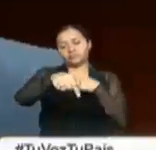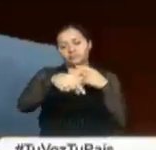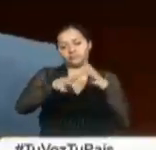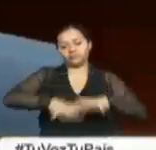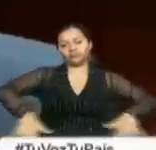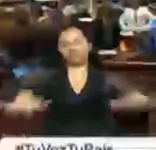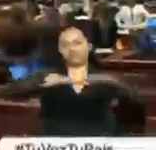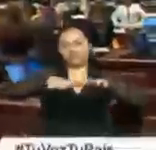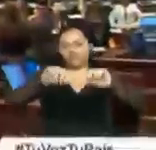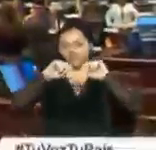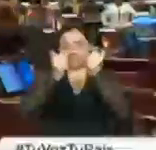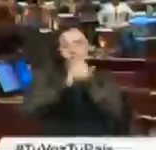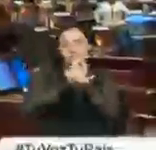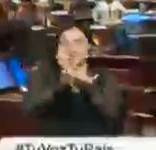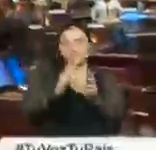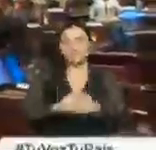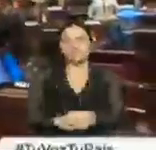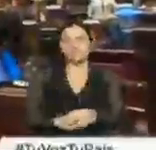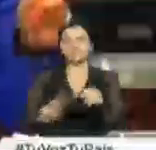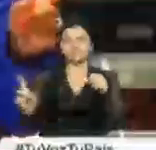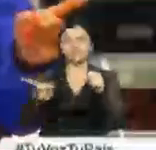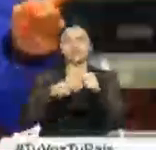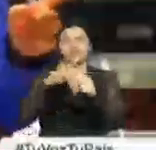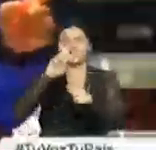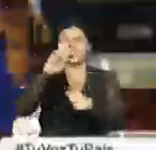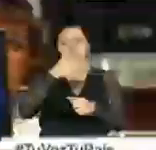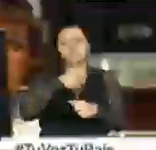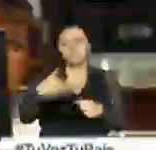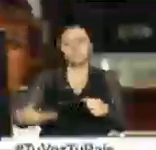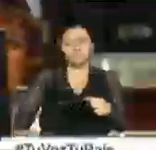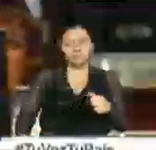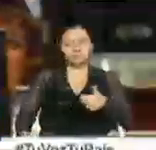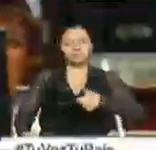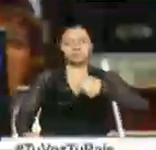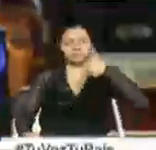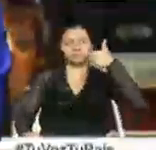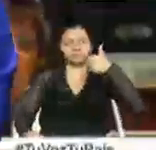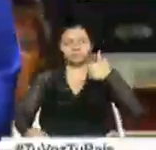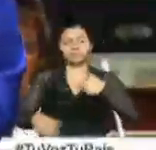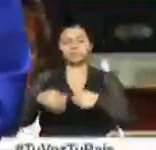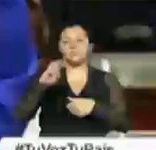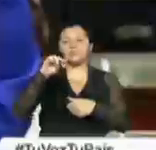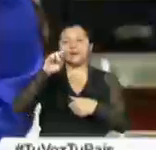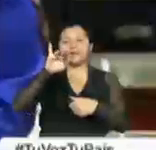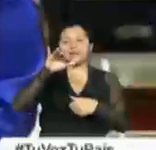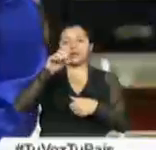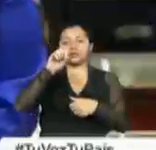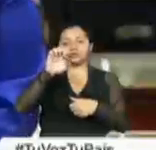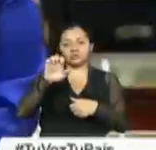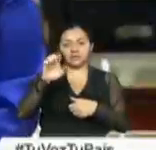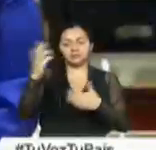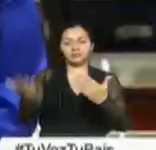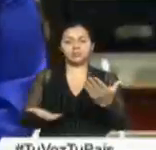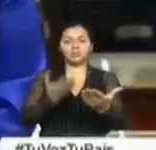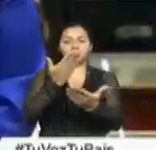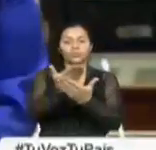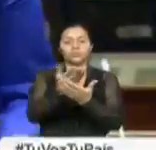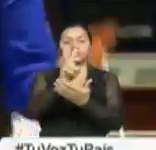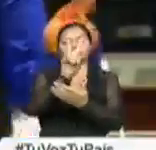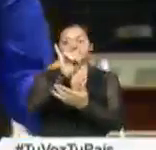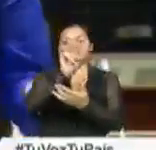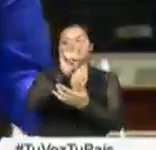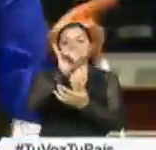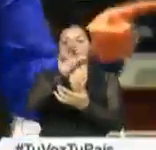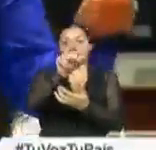colegiado. Para la primera vicepresidencia de la Asamblea Nacional, María José Carrión de Alianza País mocionó a